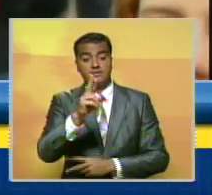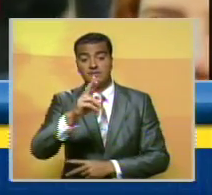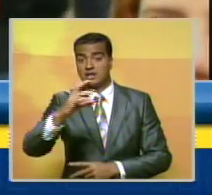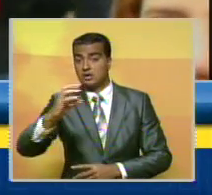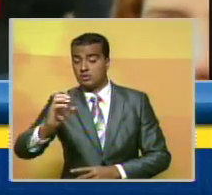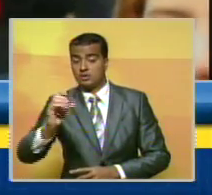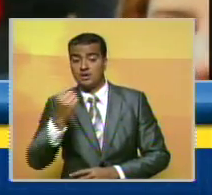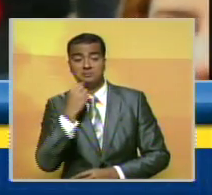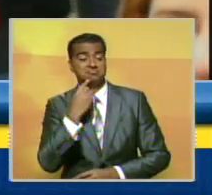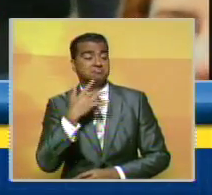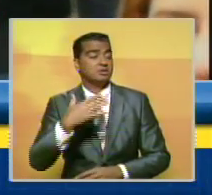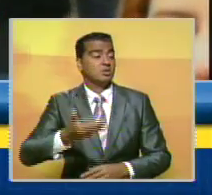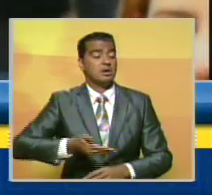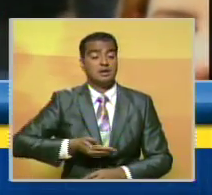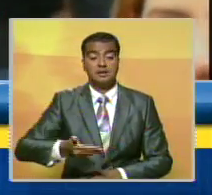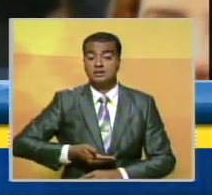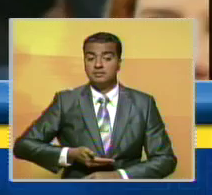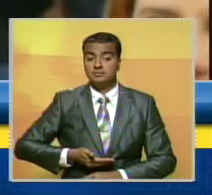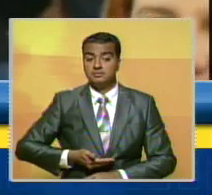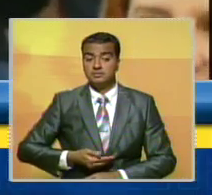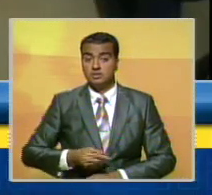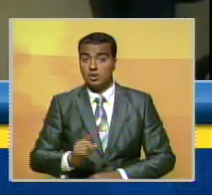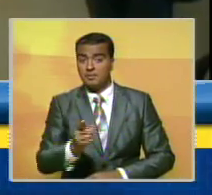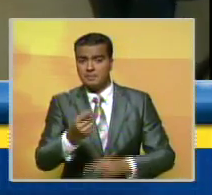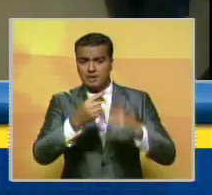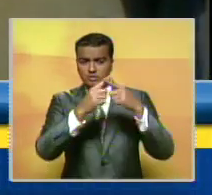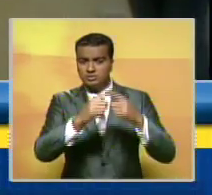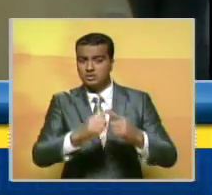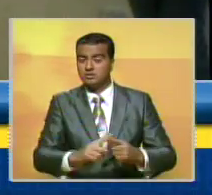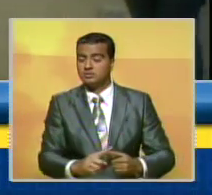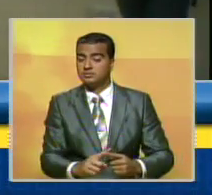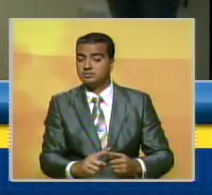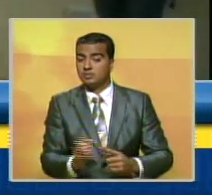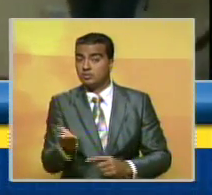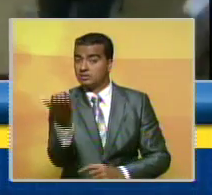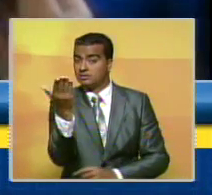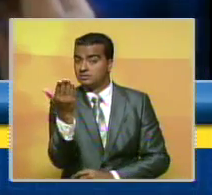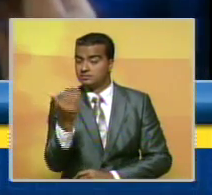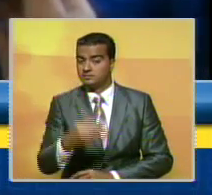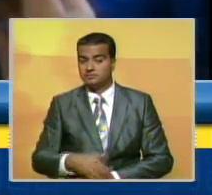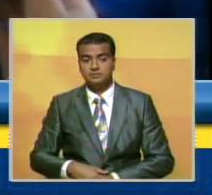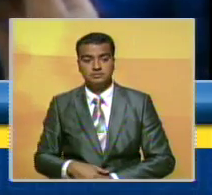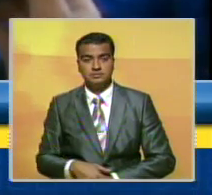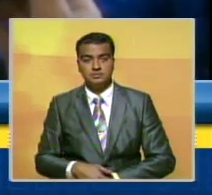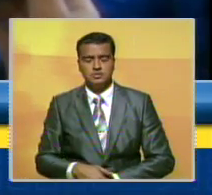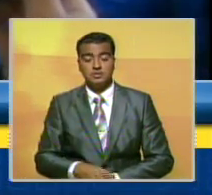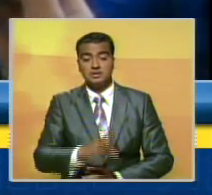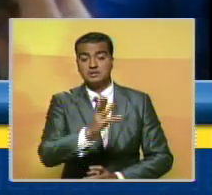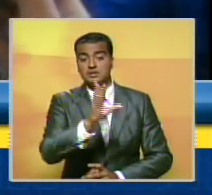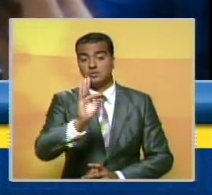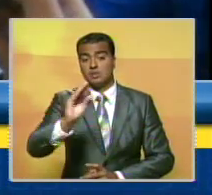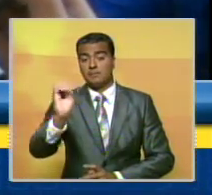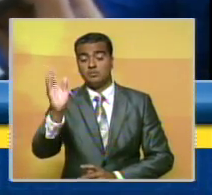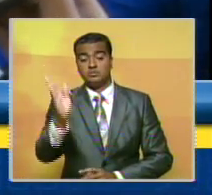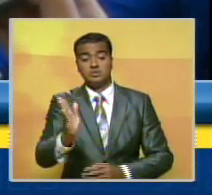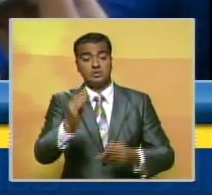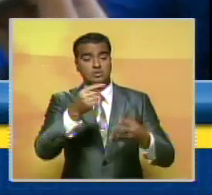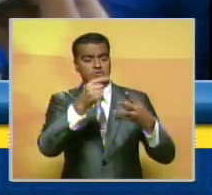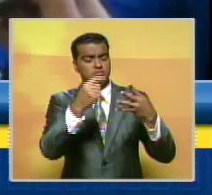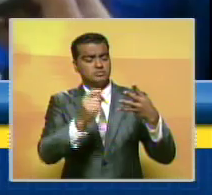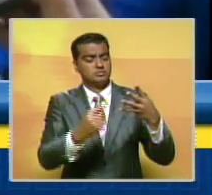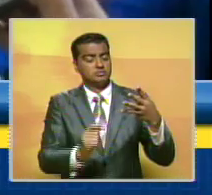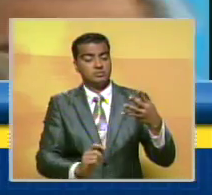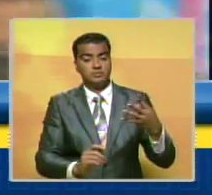Correa perdió las alcaldías según los primeros datos oficiales preliminares, sobre 69% de las actas